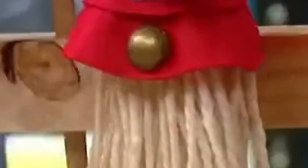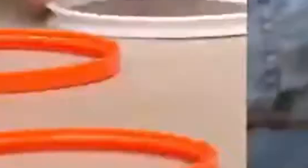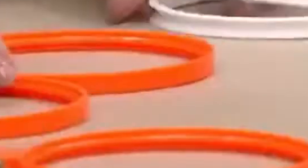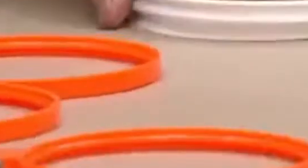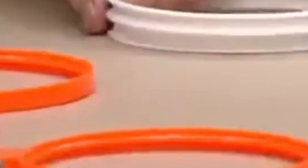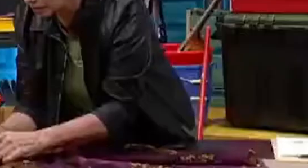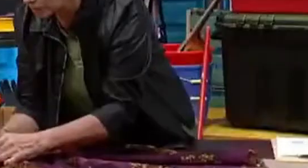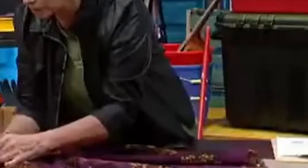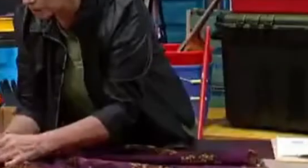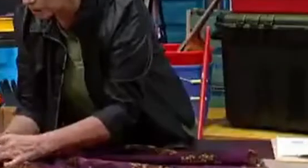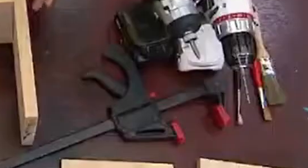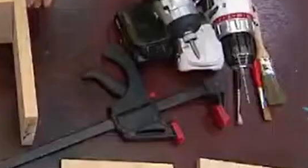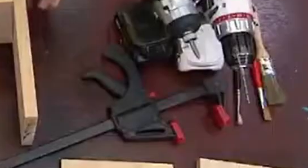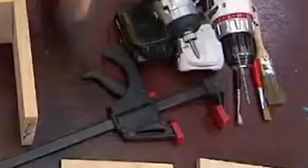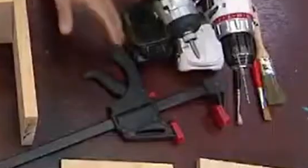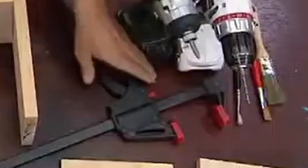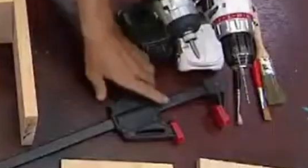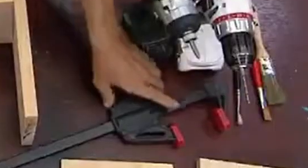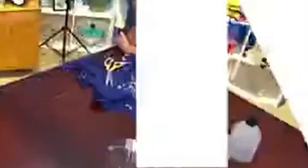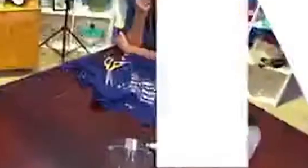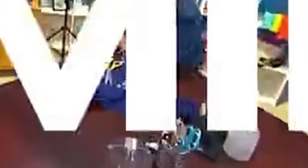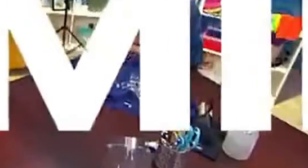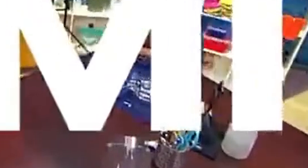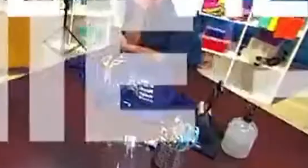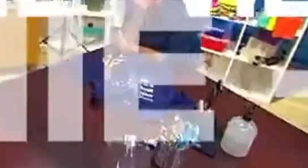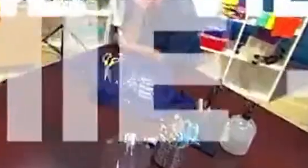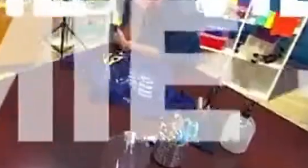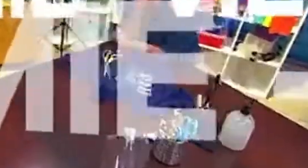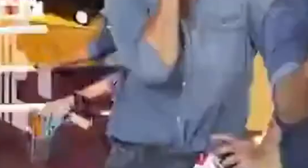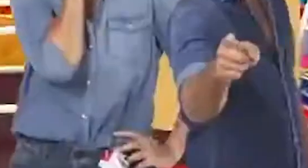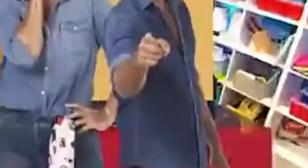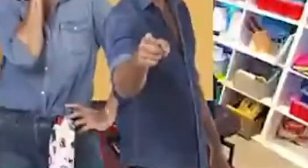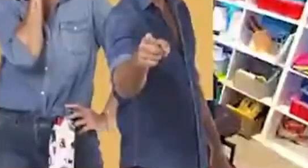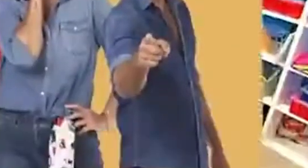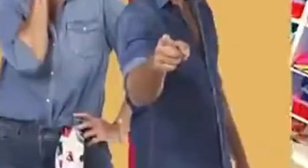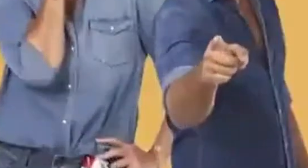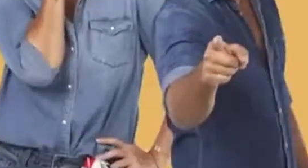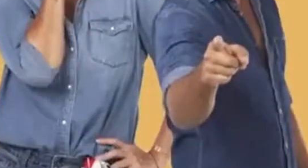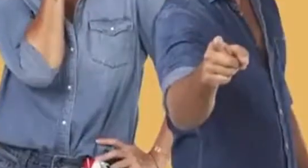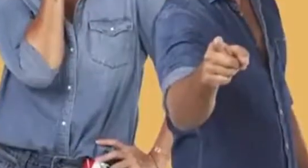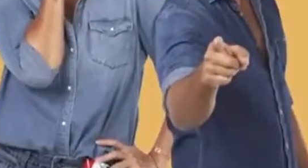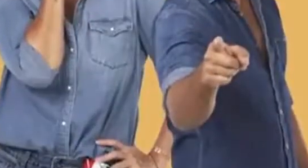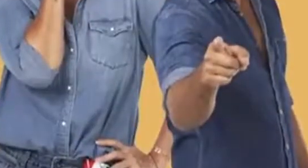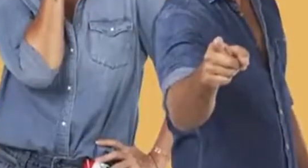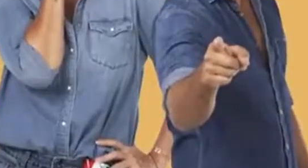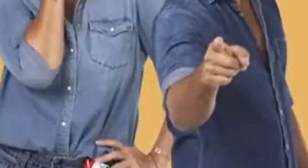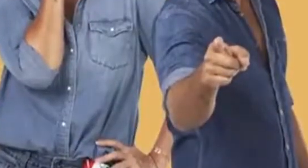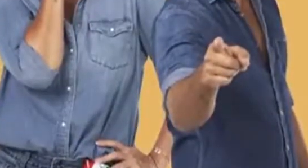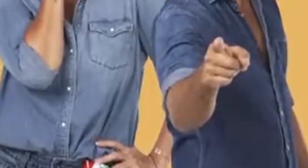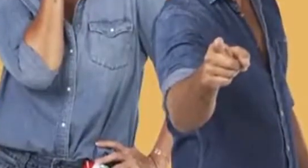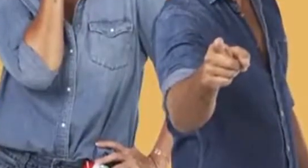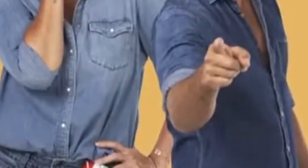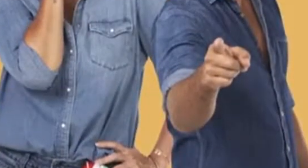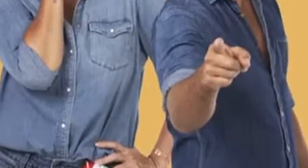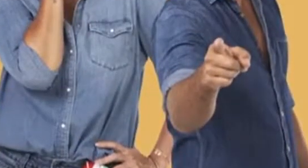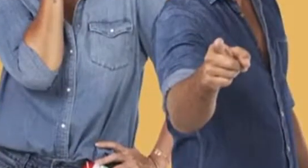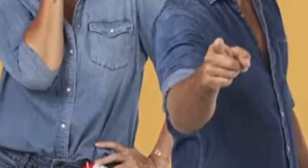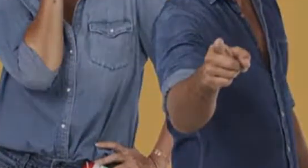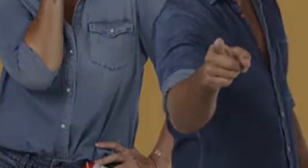gnomo, en Hecho a Mano. Lunes, miércoles y viernes a las 4 de la tarde por TV Perú.